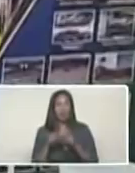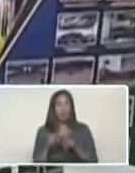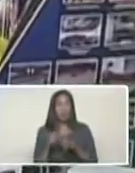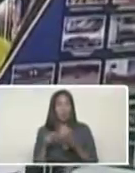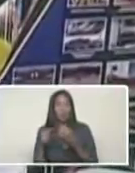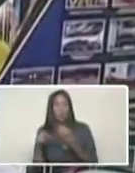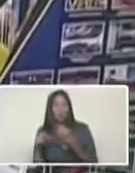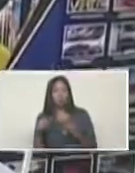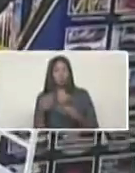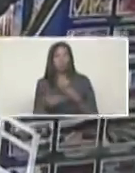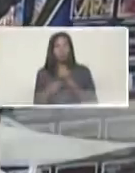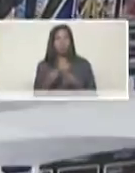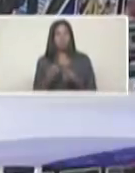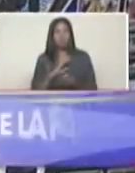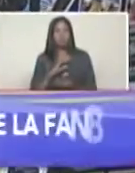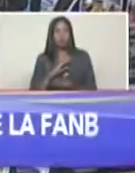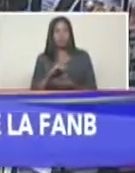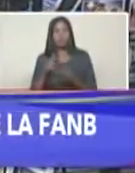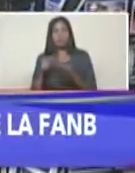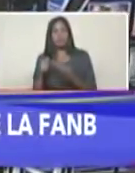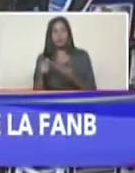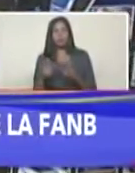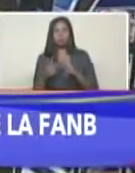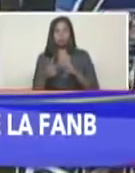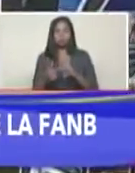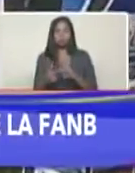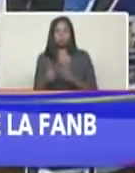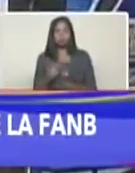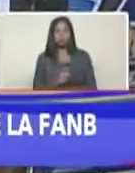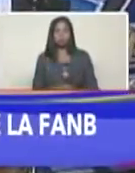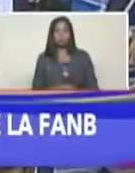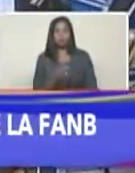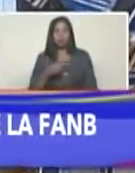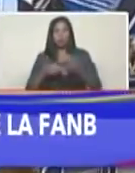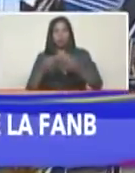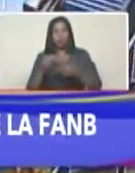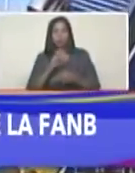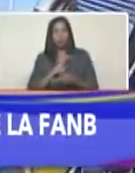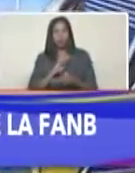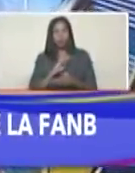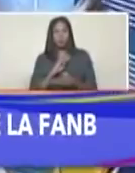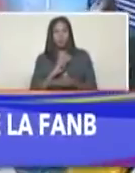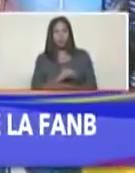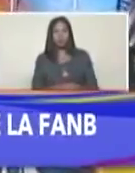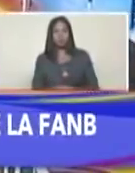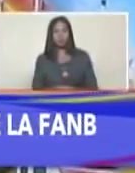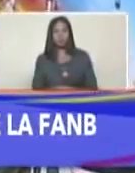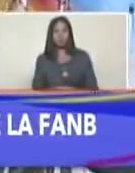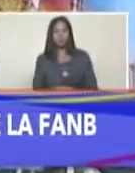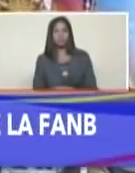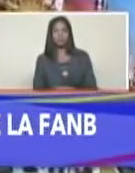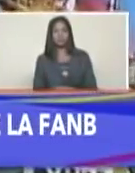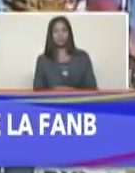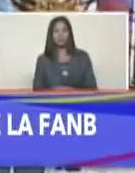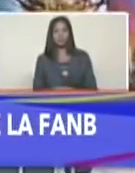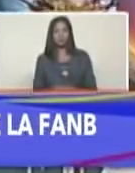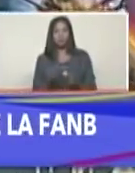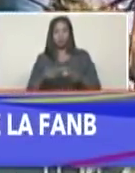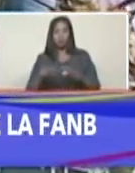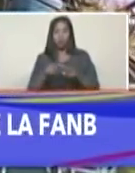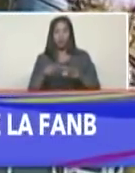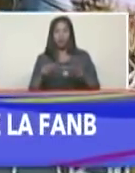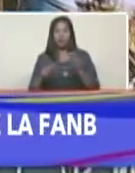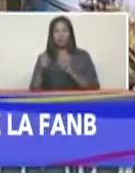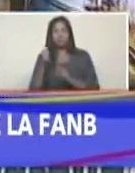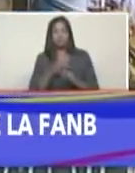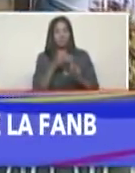instrumentos, señuelos, material reflectario que han construido para, bueno, para el efecto del campo de batalla. No sé